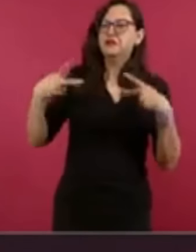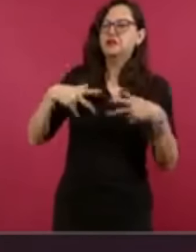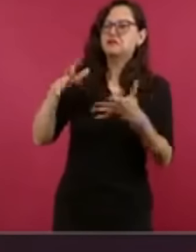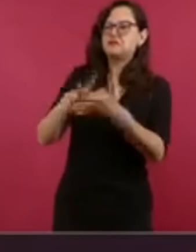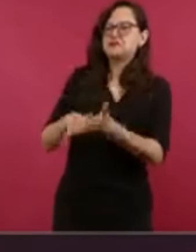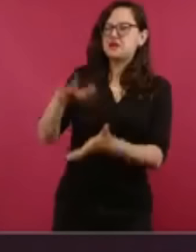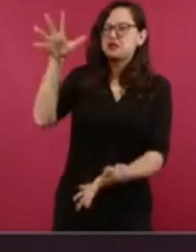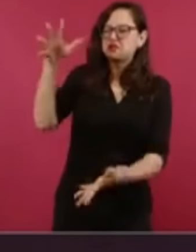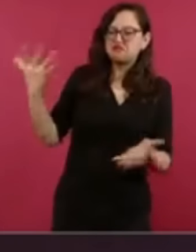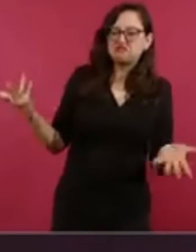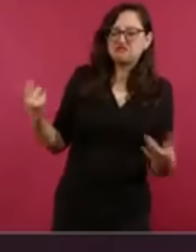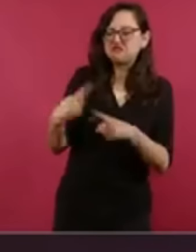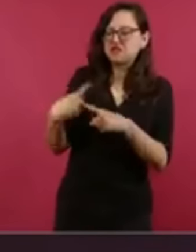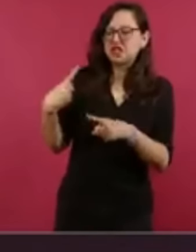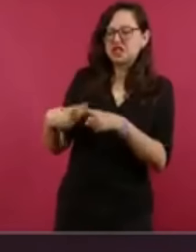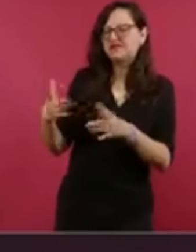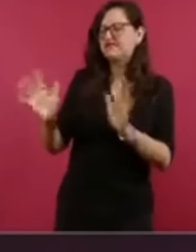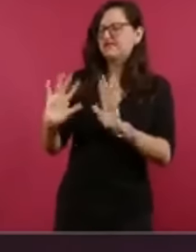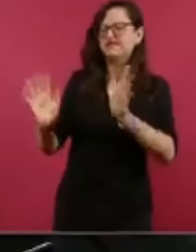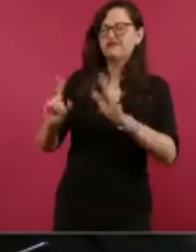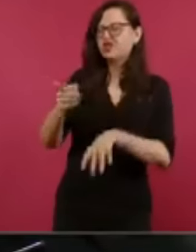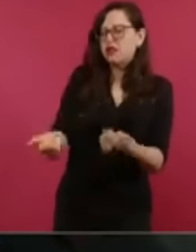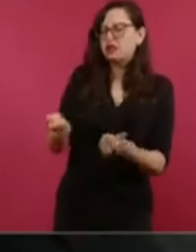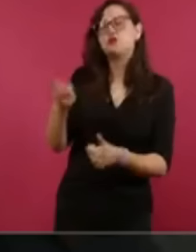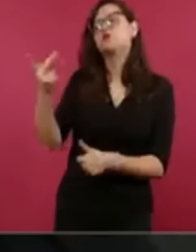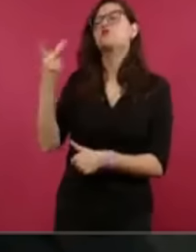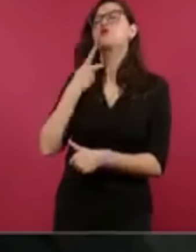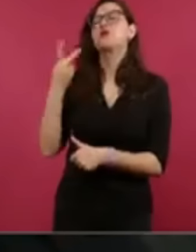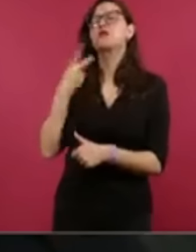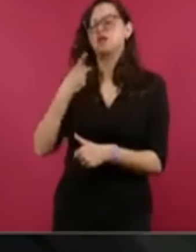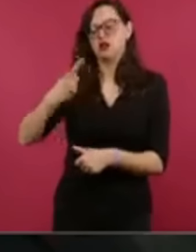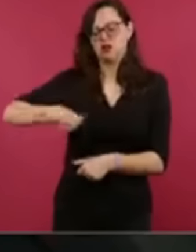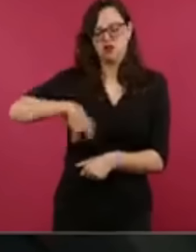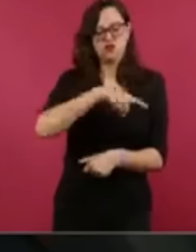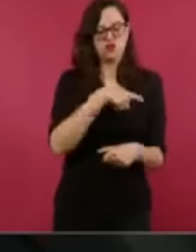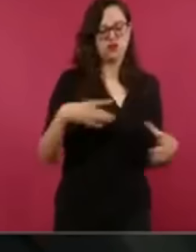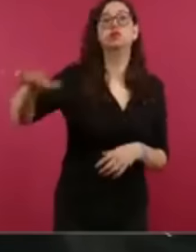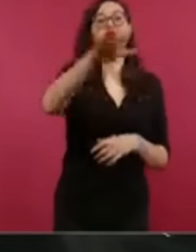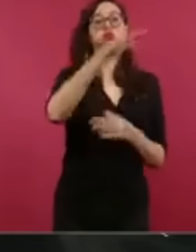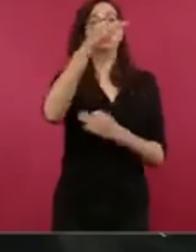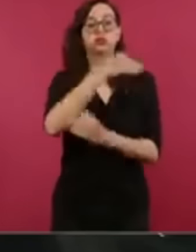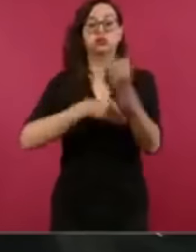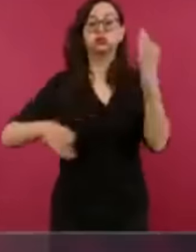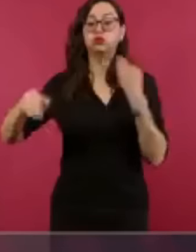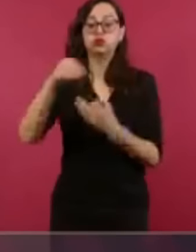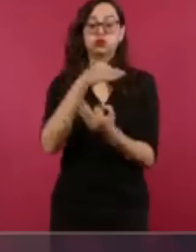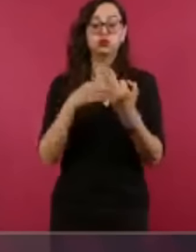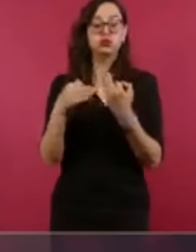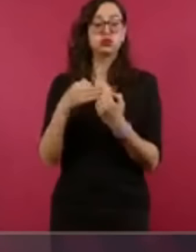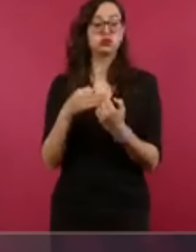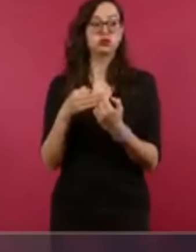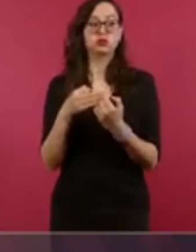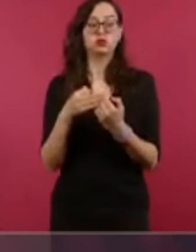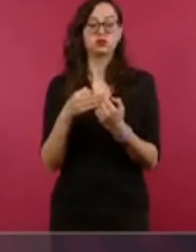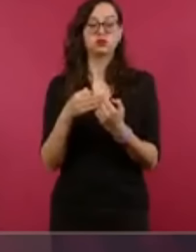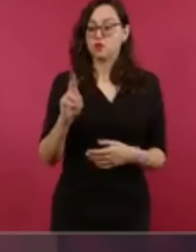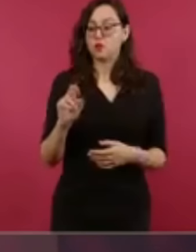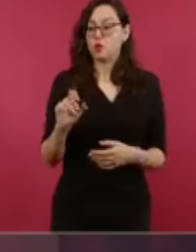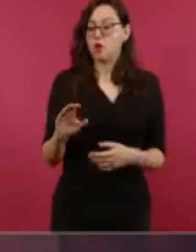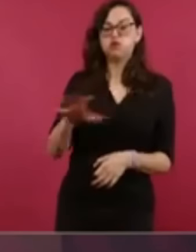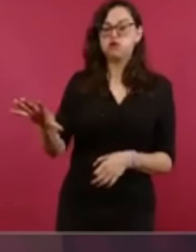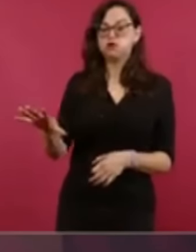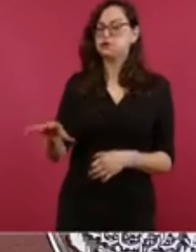existe. La política es asunto de los políticos. No, la política es asunto de todos. Entonces, nunca más